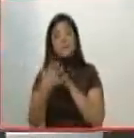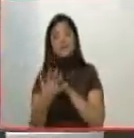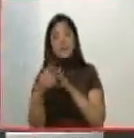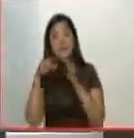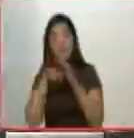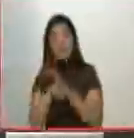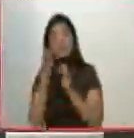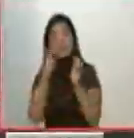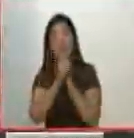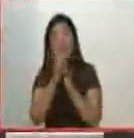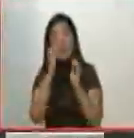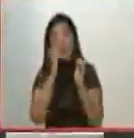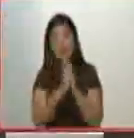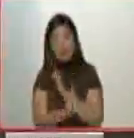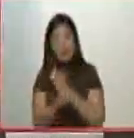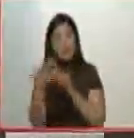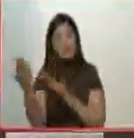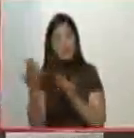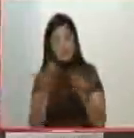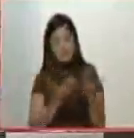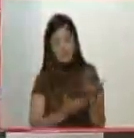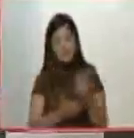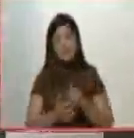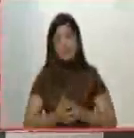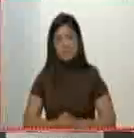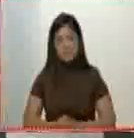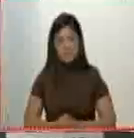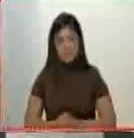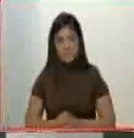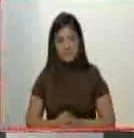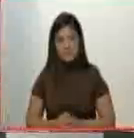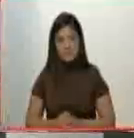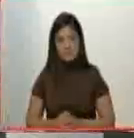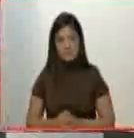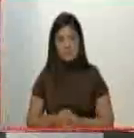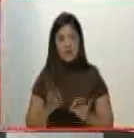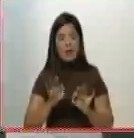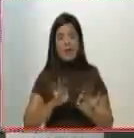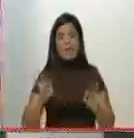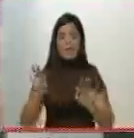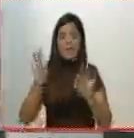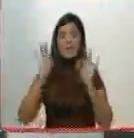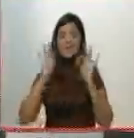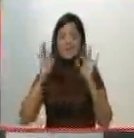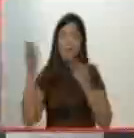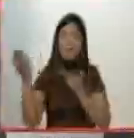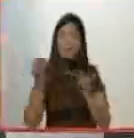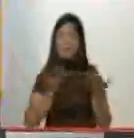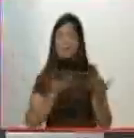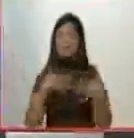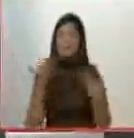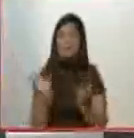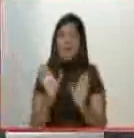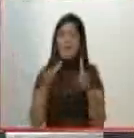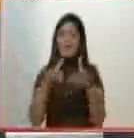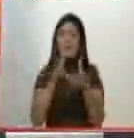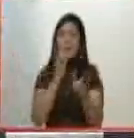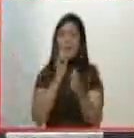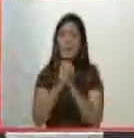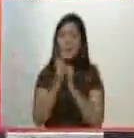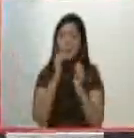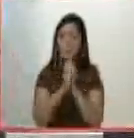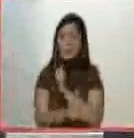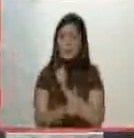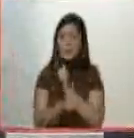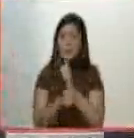que también nos acompañan el día de hoy. Y le damos muy especialmente la bienvenida a la generación de oro, a la